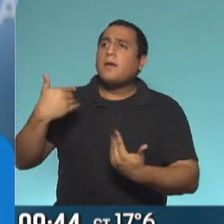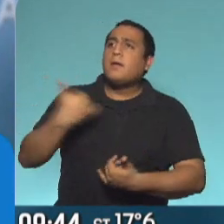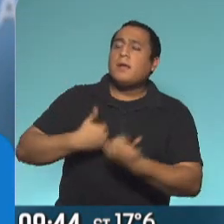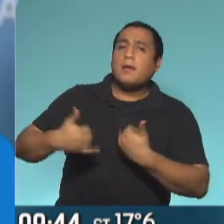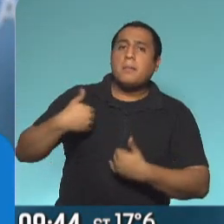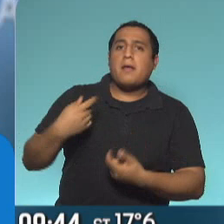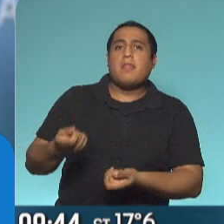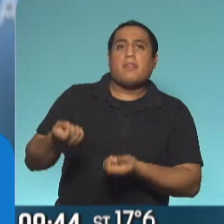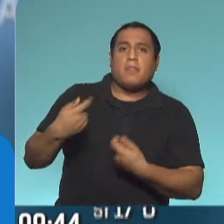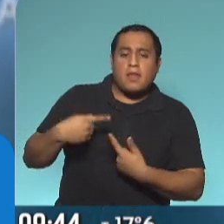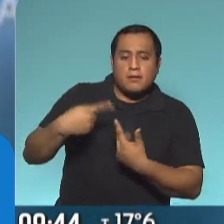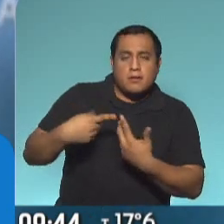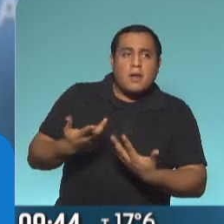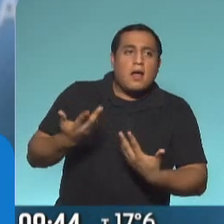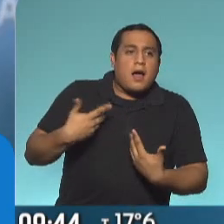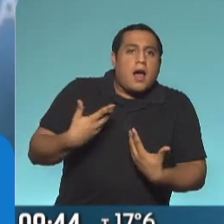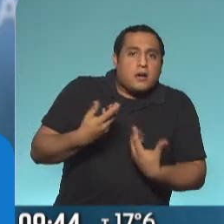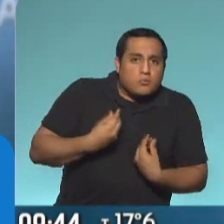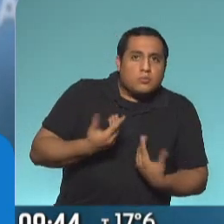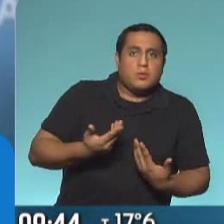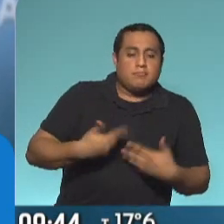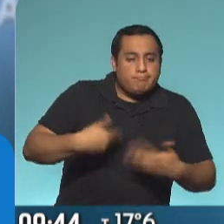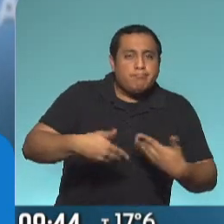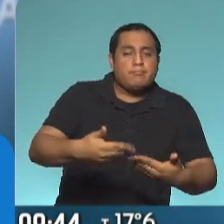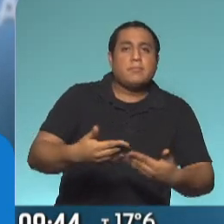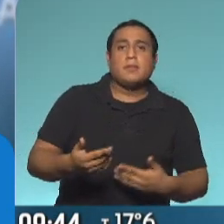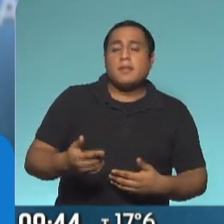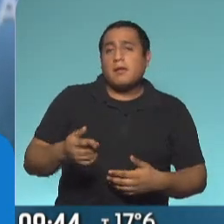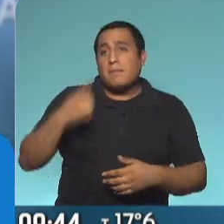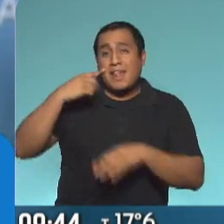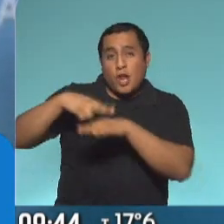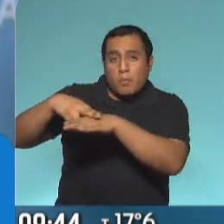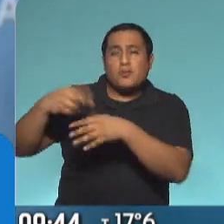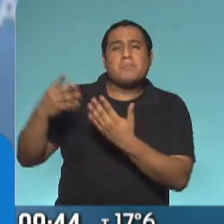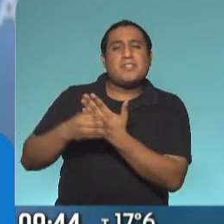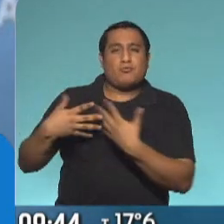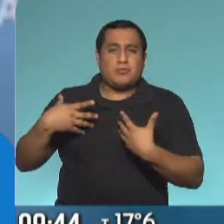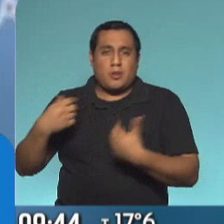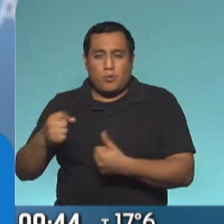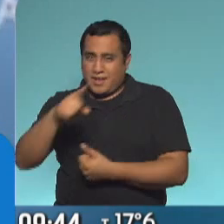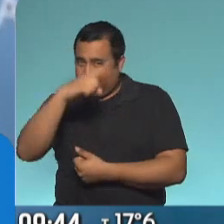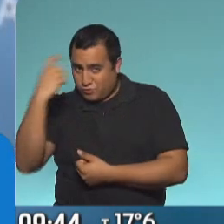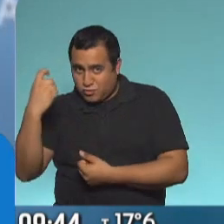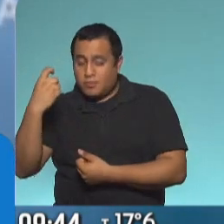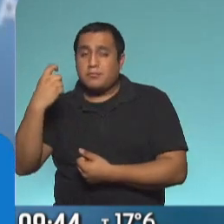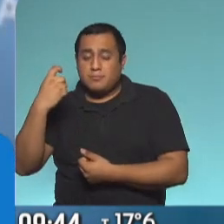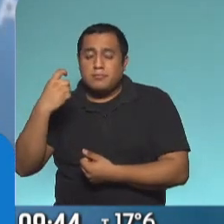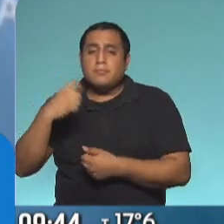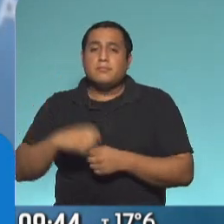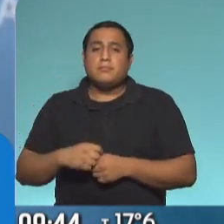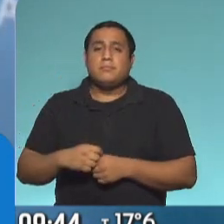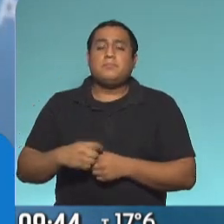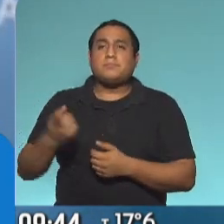tener herramientas para saber qué hacer y en ese sentido todas las recomendaciones que emanan del ministerio de salud de la nación con el